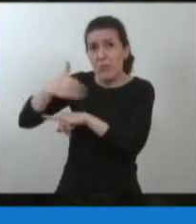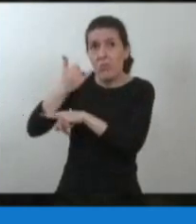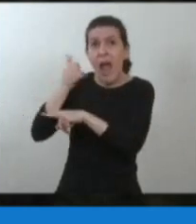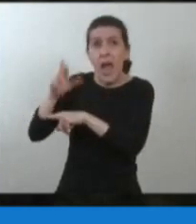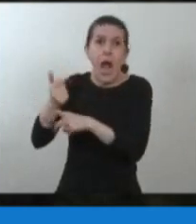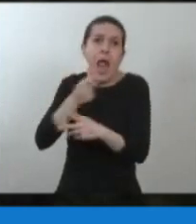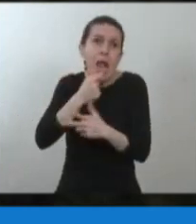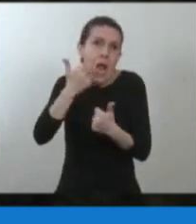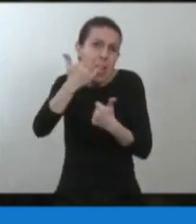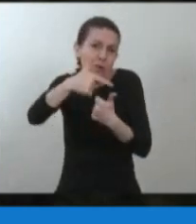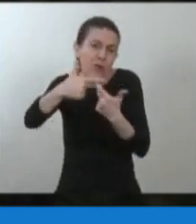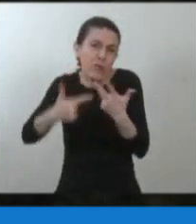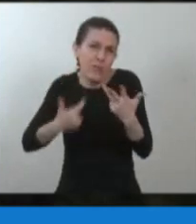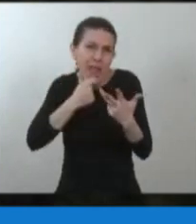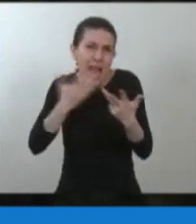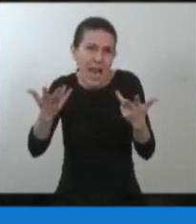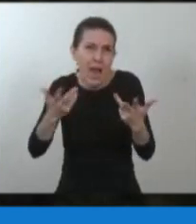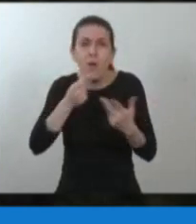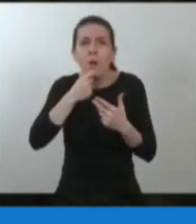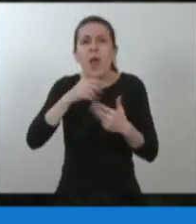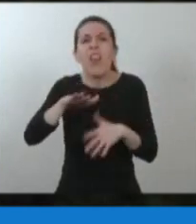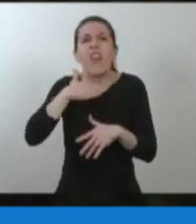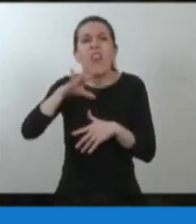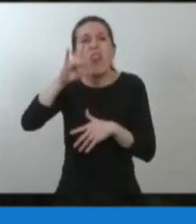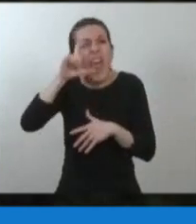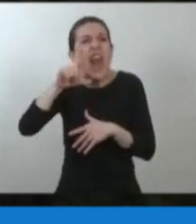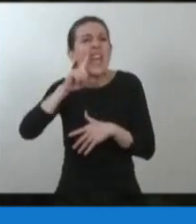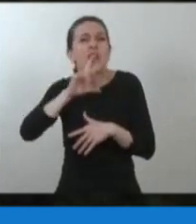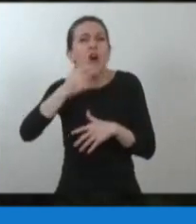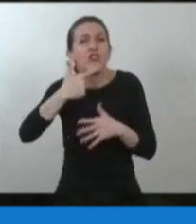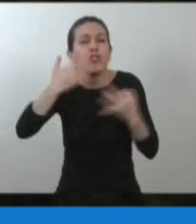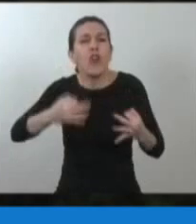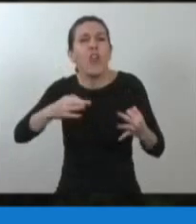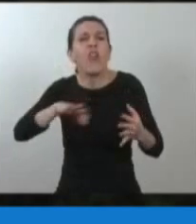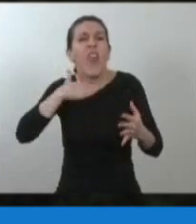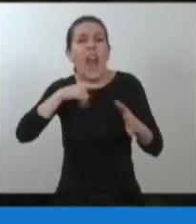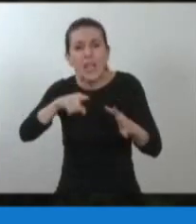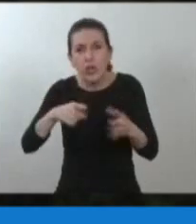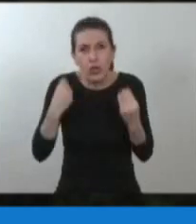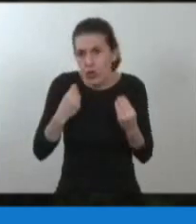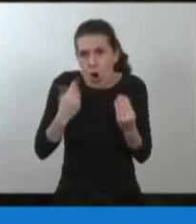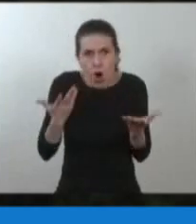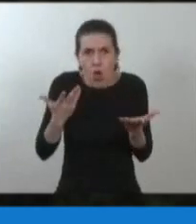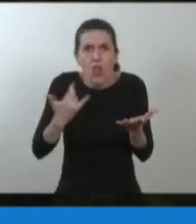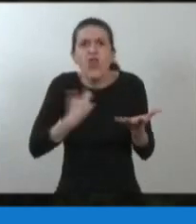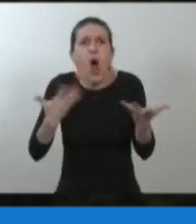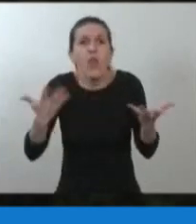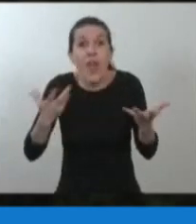ejemplos los delitos ocurren no en las sociedades